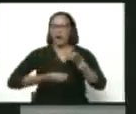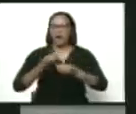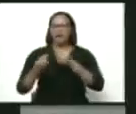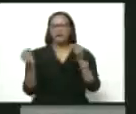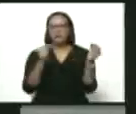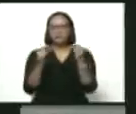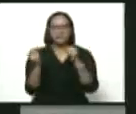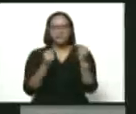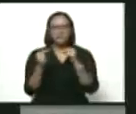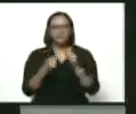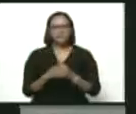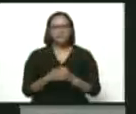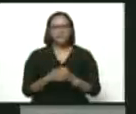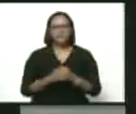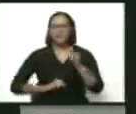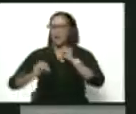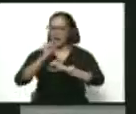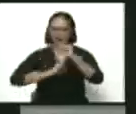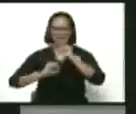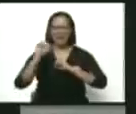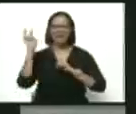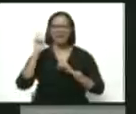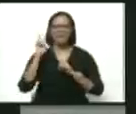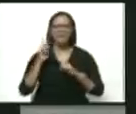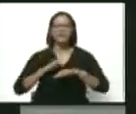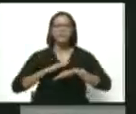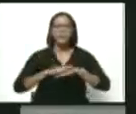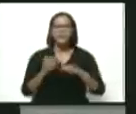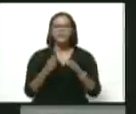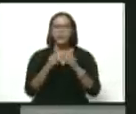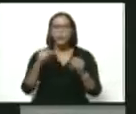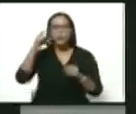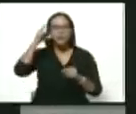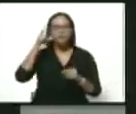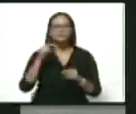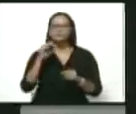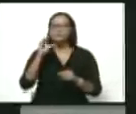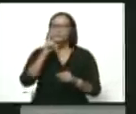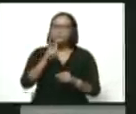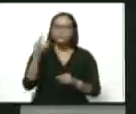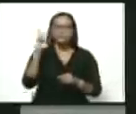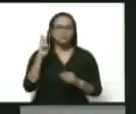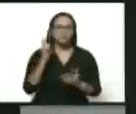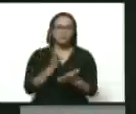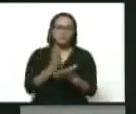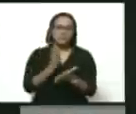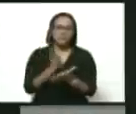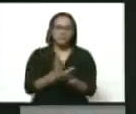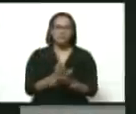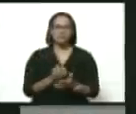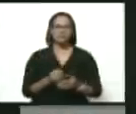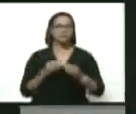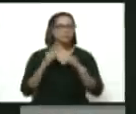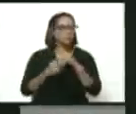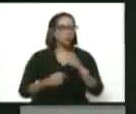debate, una gran defensa de Venezuela, porque todos los días hay una campaña contra Venezuela.